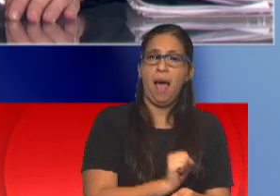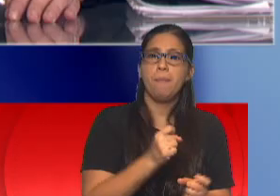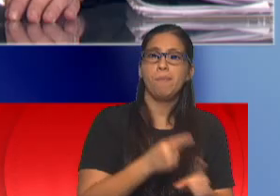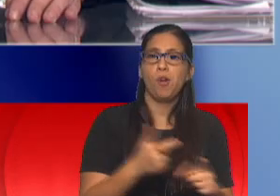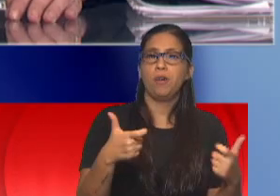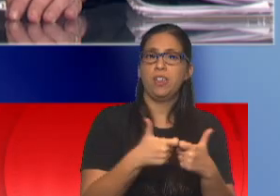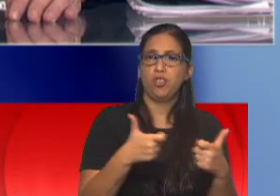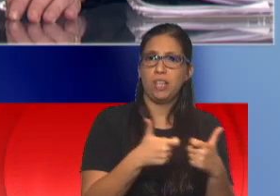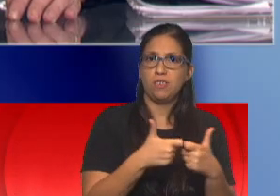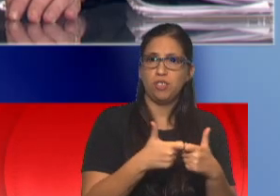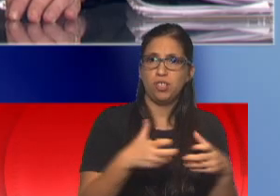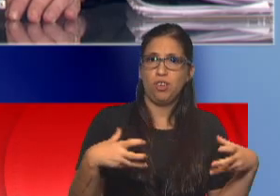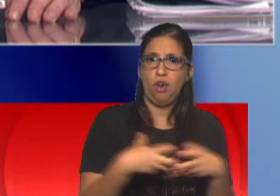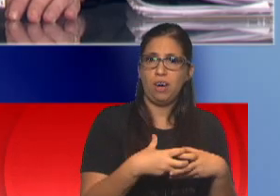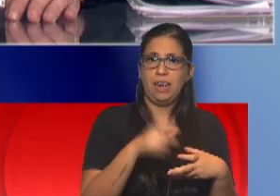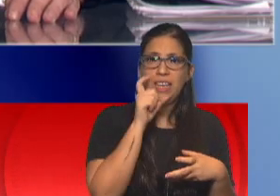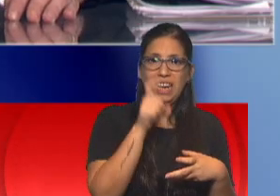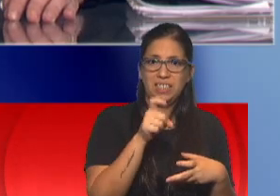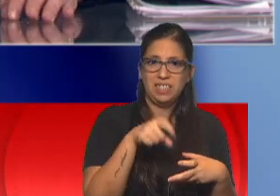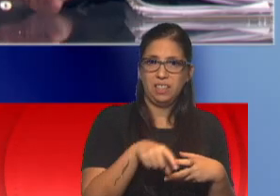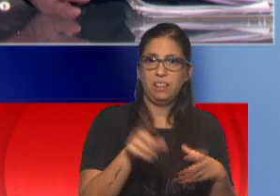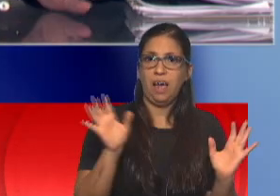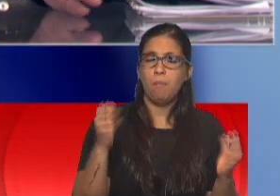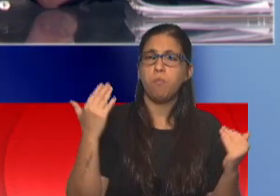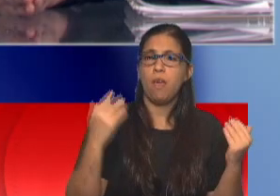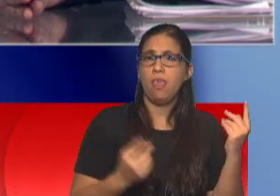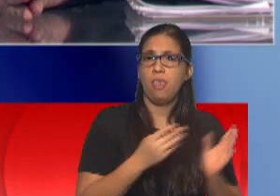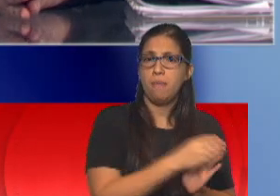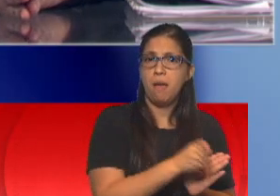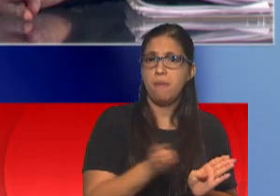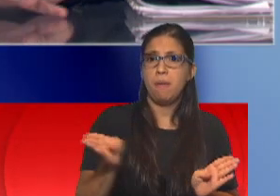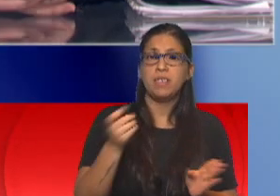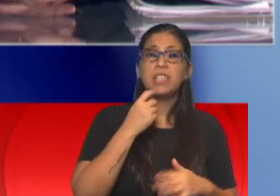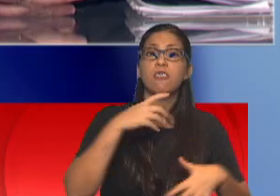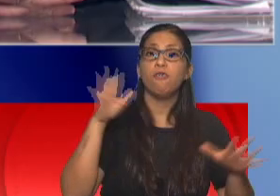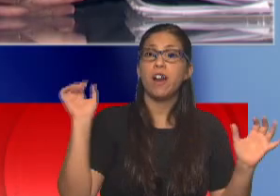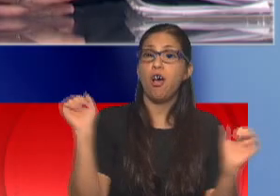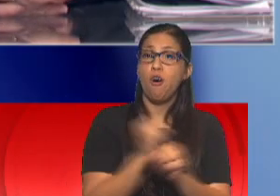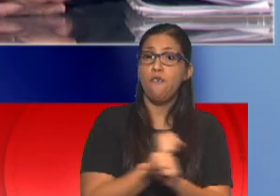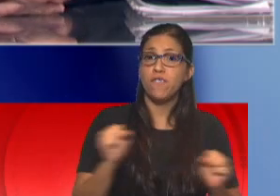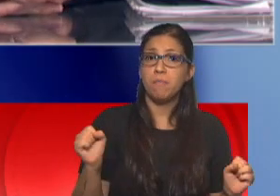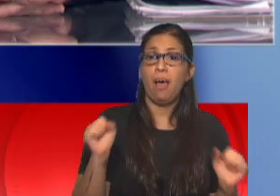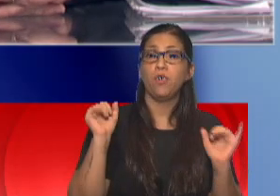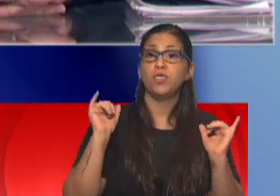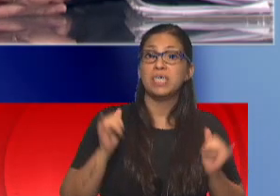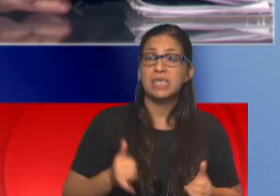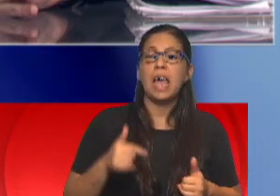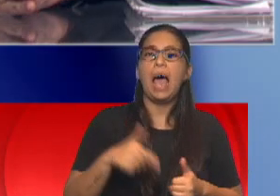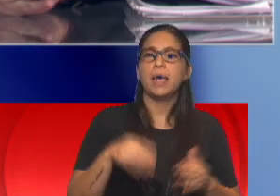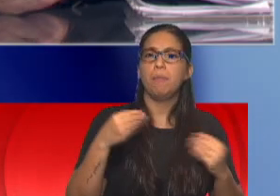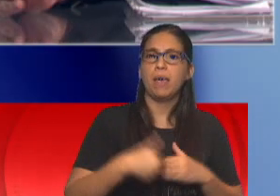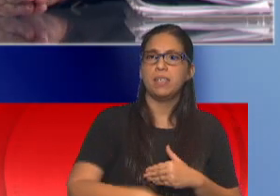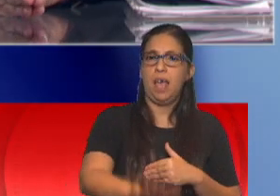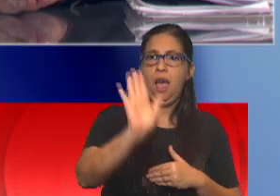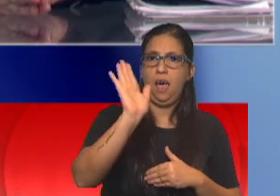ese delito. Al pedido del fiscal. Exactamente. Bien. Pero bueno, en el caso que se confirme, recién ahí va a ser efectiva. ¿Qué pasa?